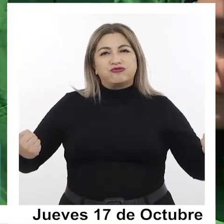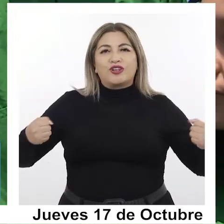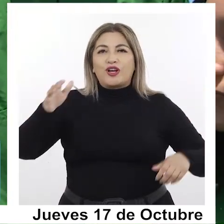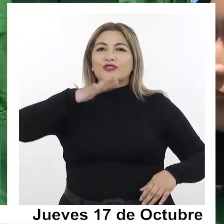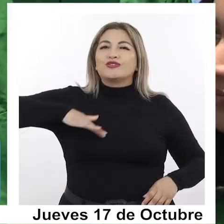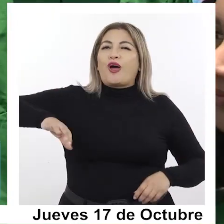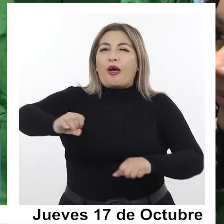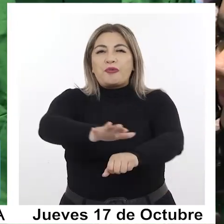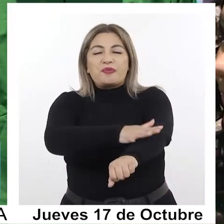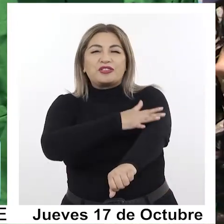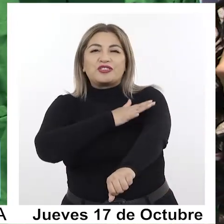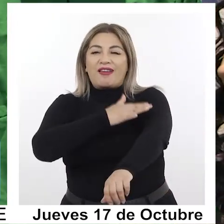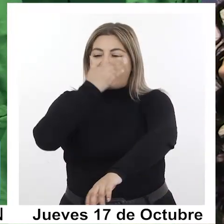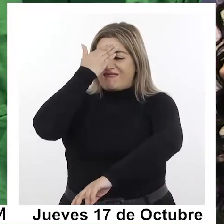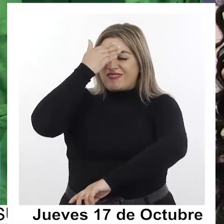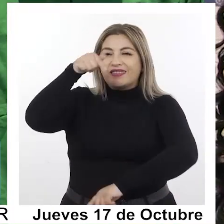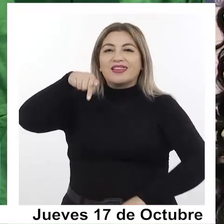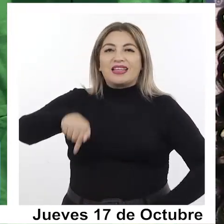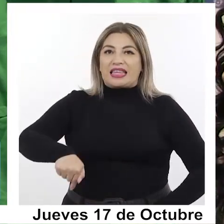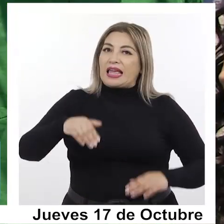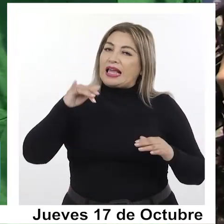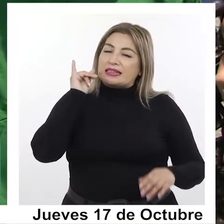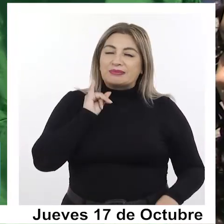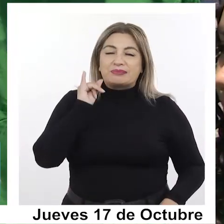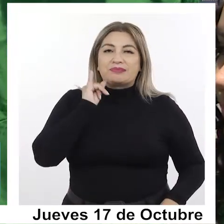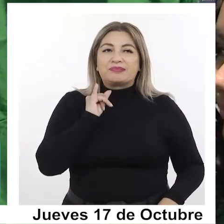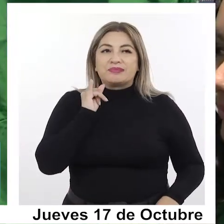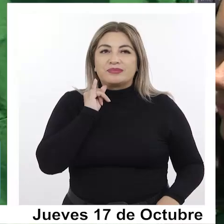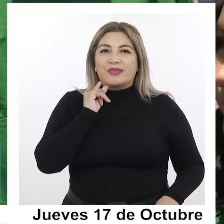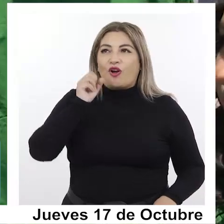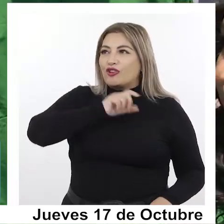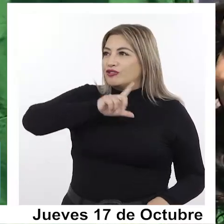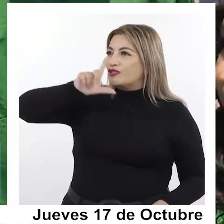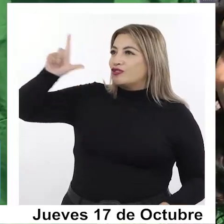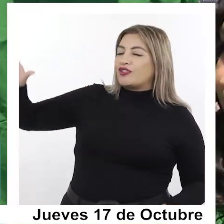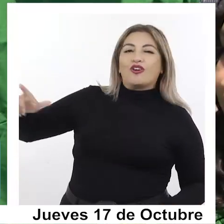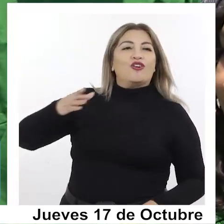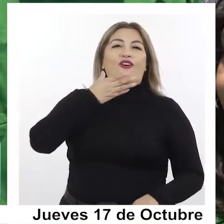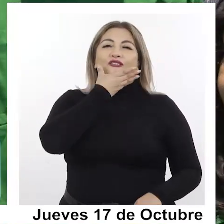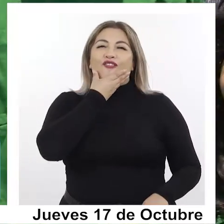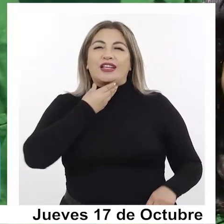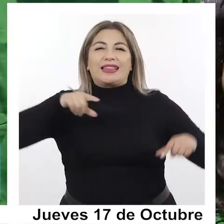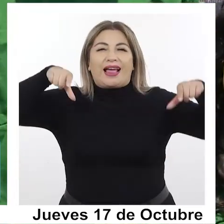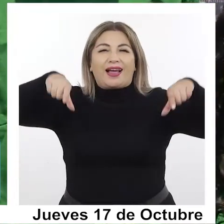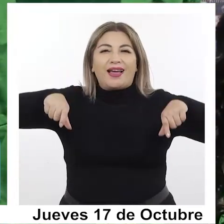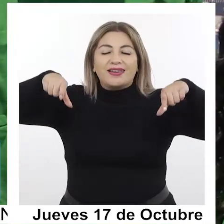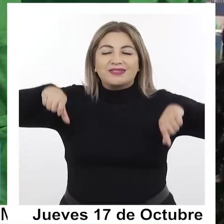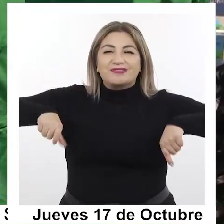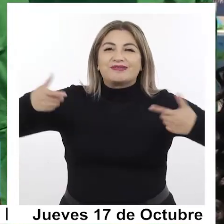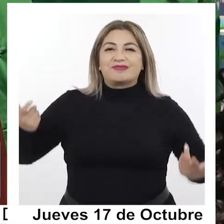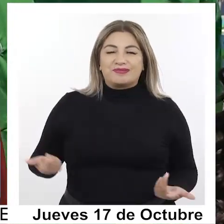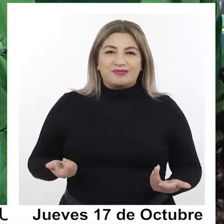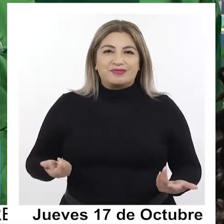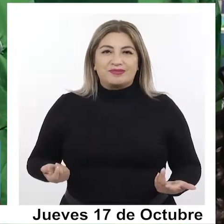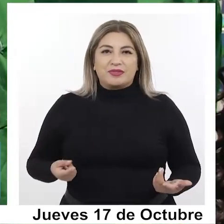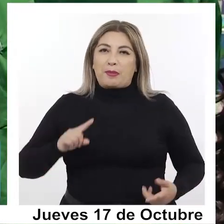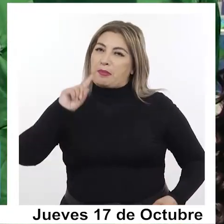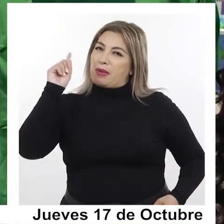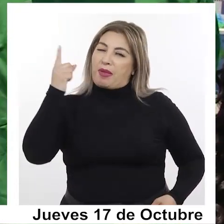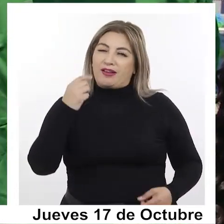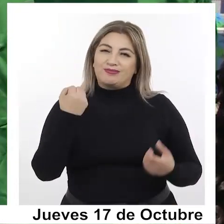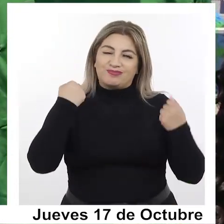muy emocionados de enfrentar y acá además en casa, con este tremendo sol, esta hermosa cancha, queremos salir